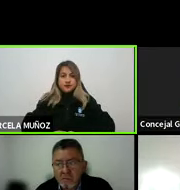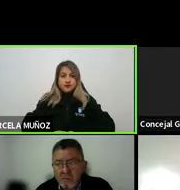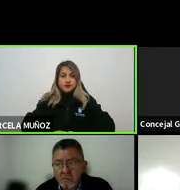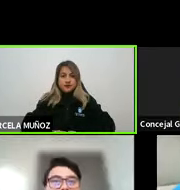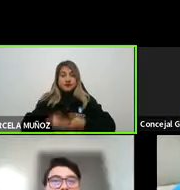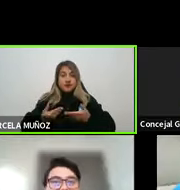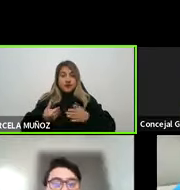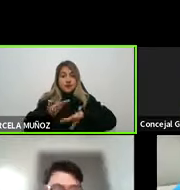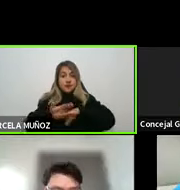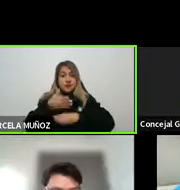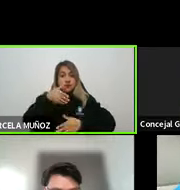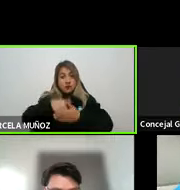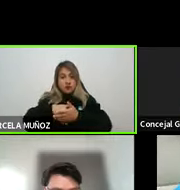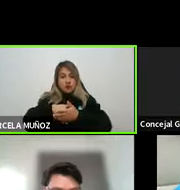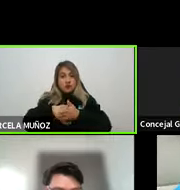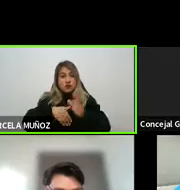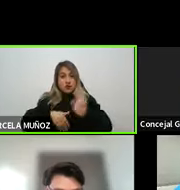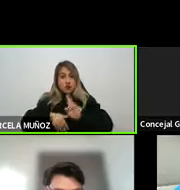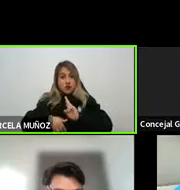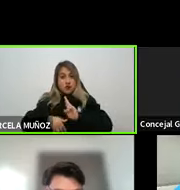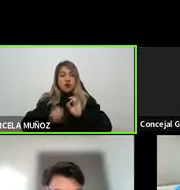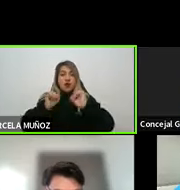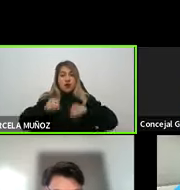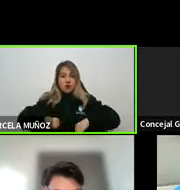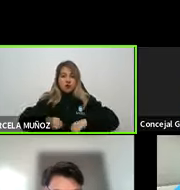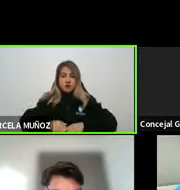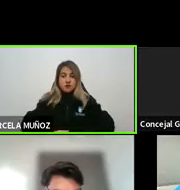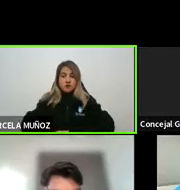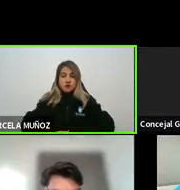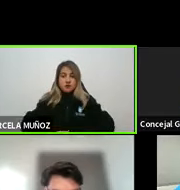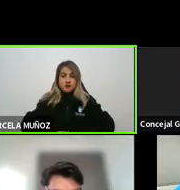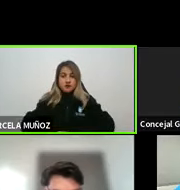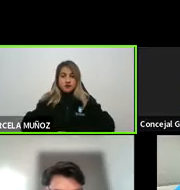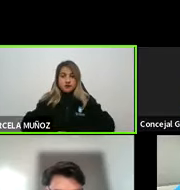Estamos en votación, concejala. Apruebo.